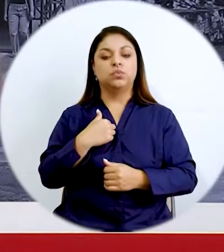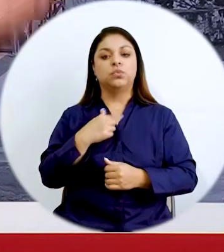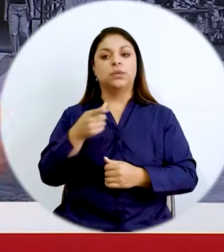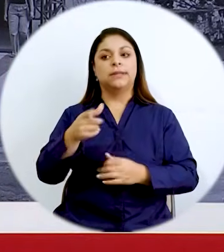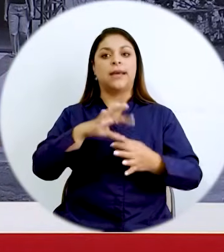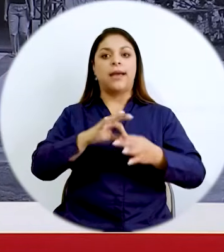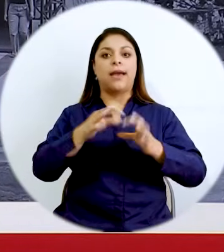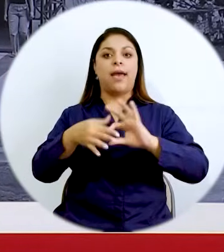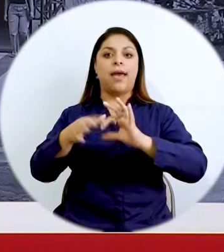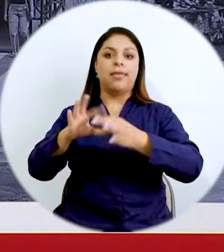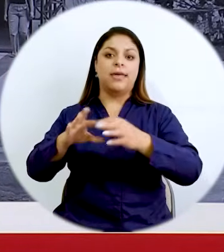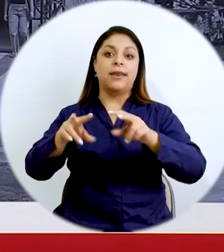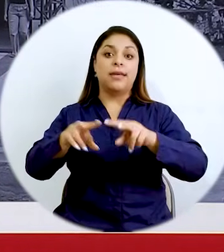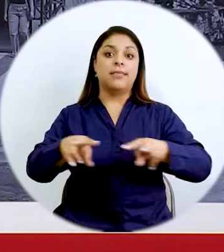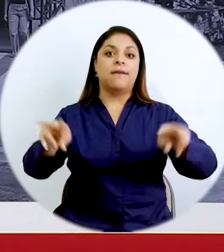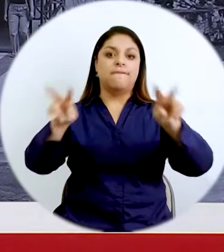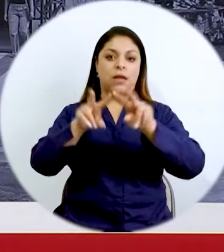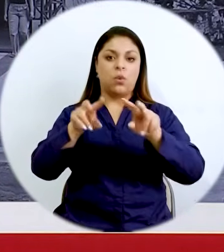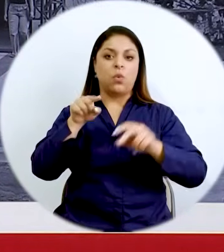una cadena de valor, y ahora